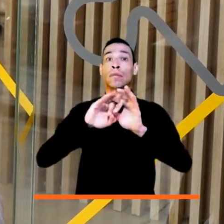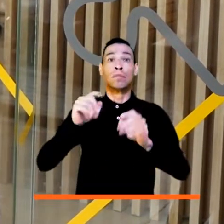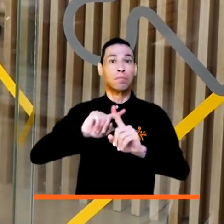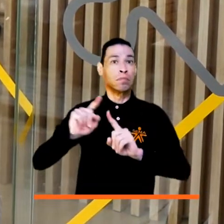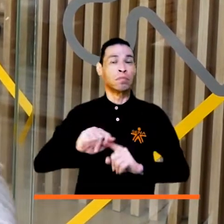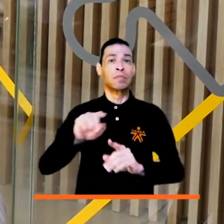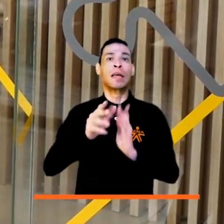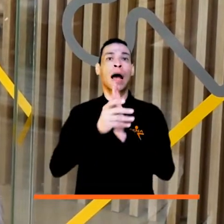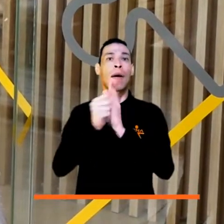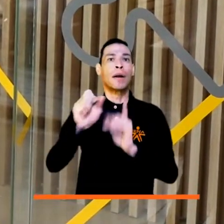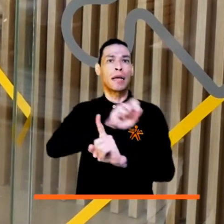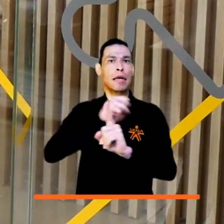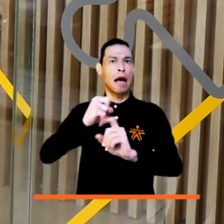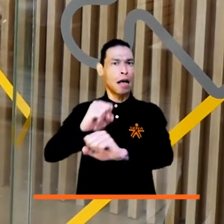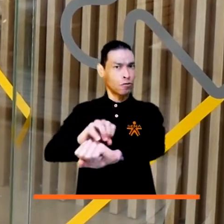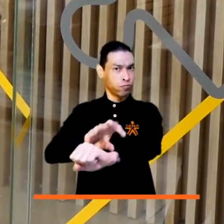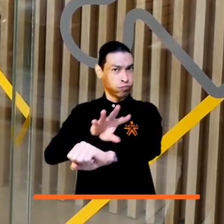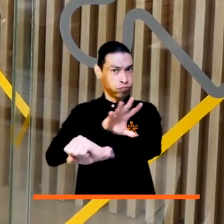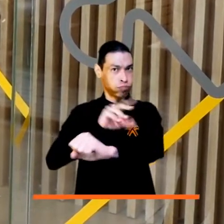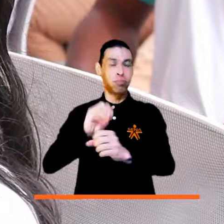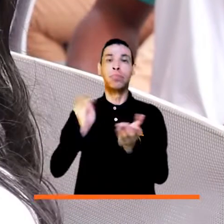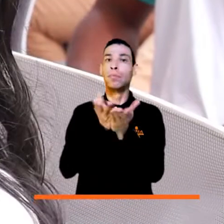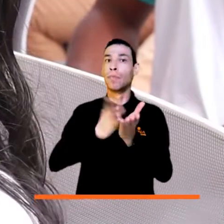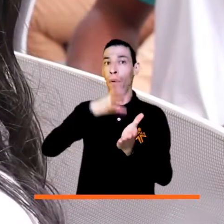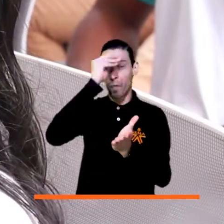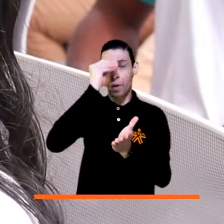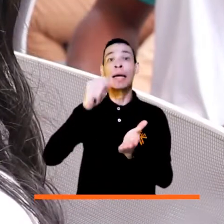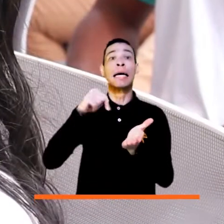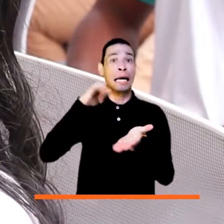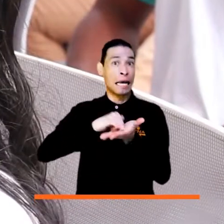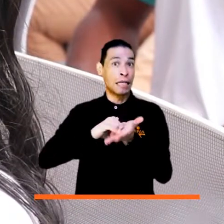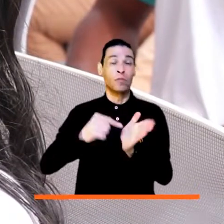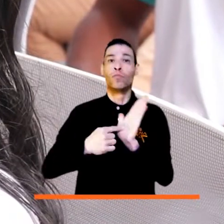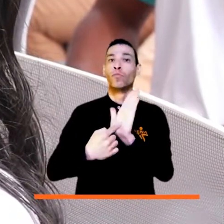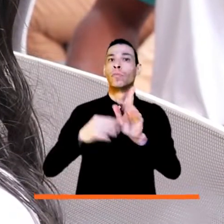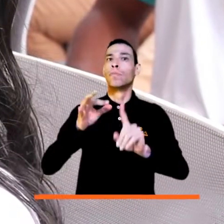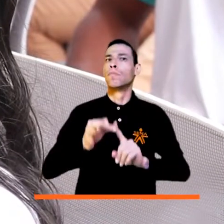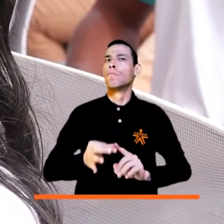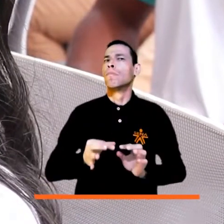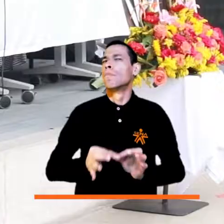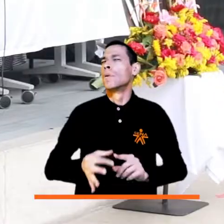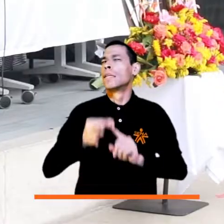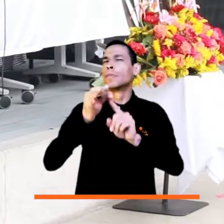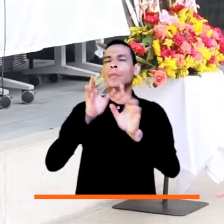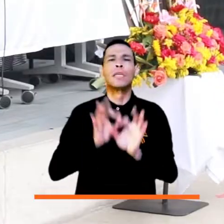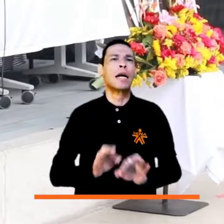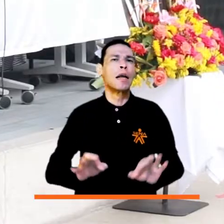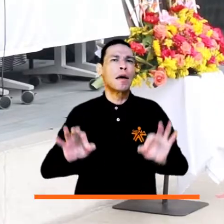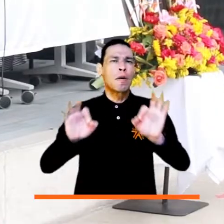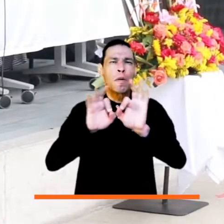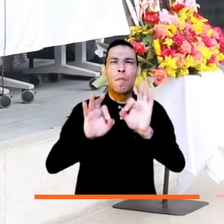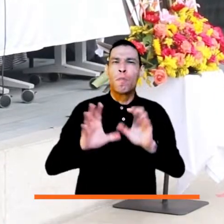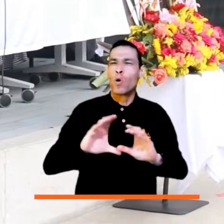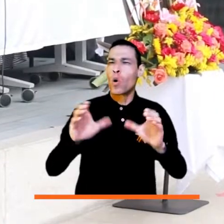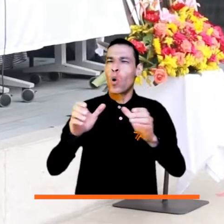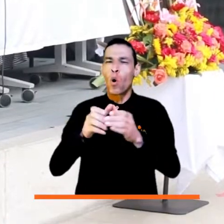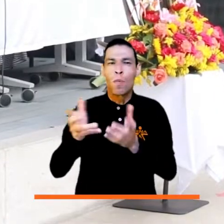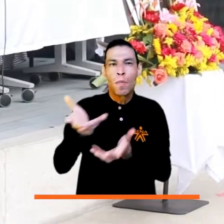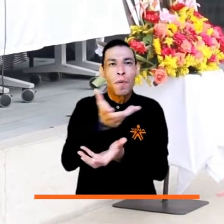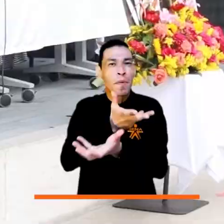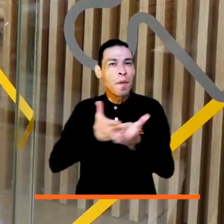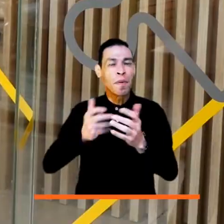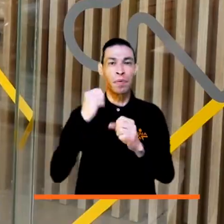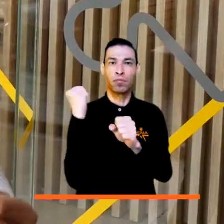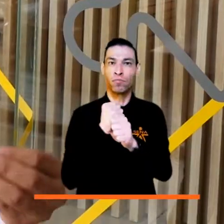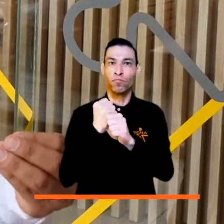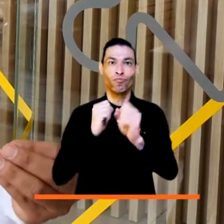las competencias o habilidades blandas de nuestros aprendices. ¿Por qué? Porque es el aspecto diferenciador, obviamente, que ellos tienen en pro de una máquina, un equipo que puede hacer